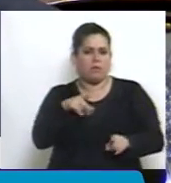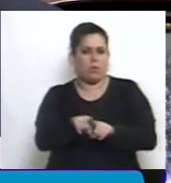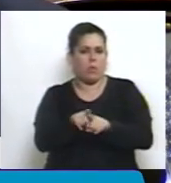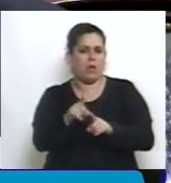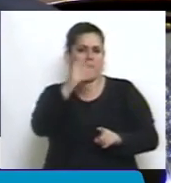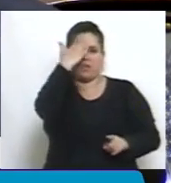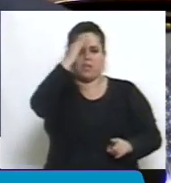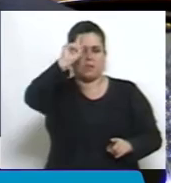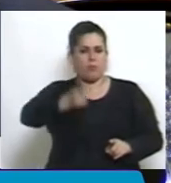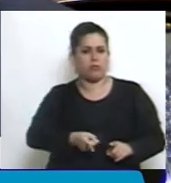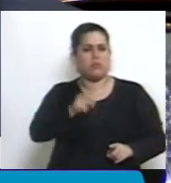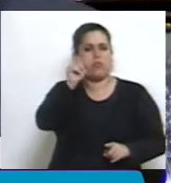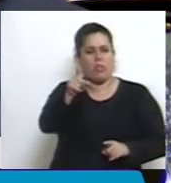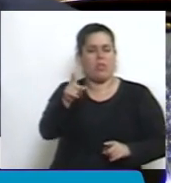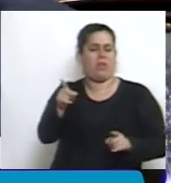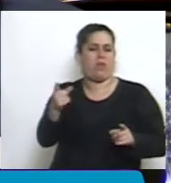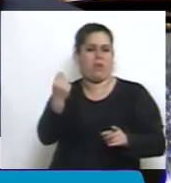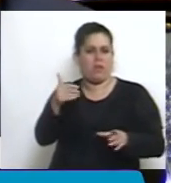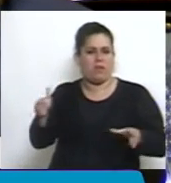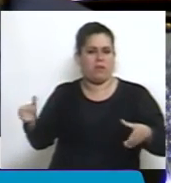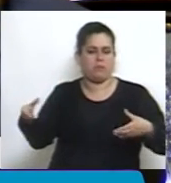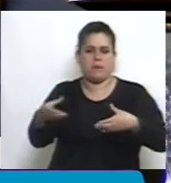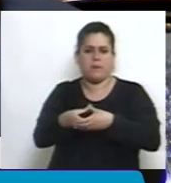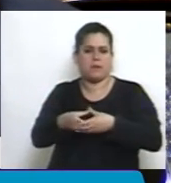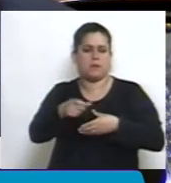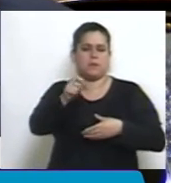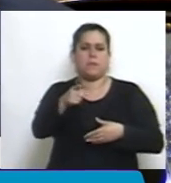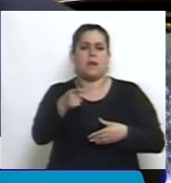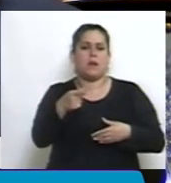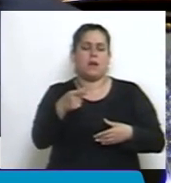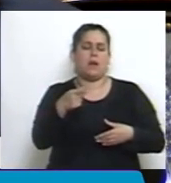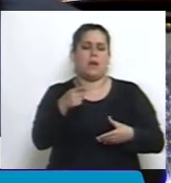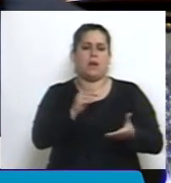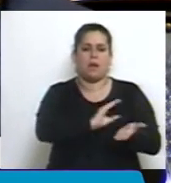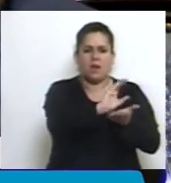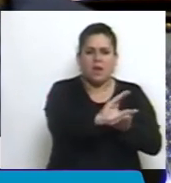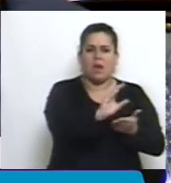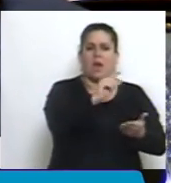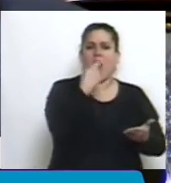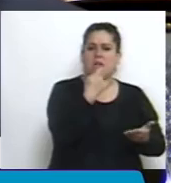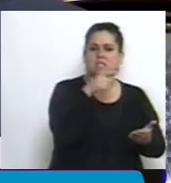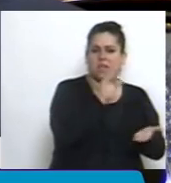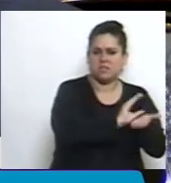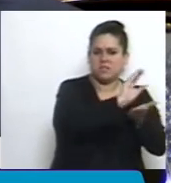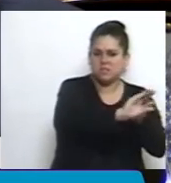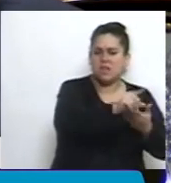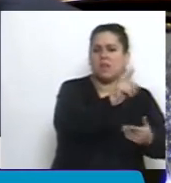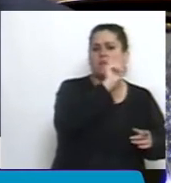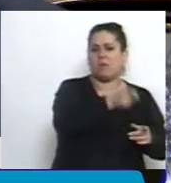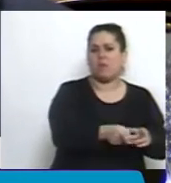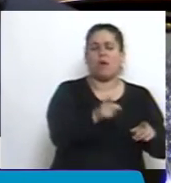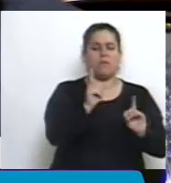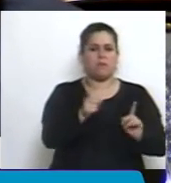del 15% de la masa coparticipable para financiar la ANSES, alegando la desaparición